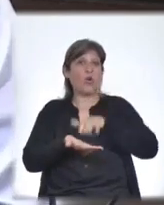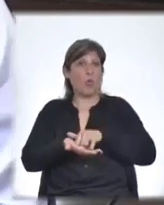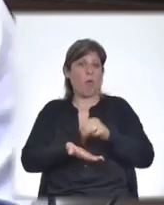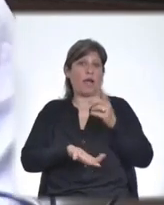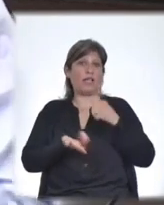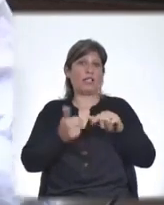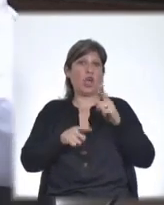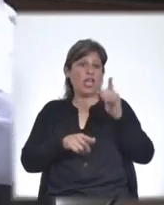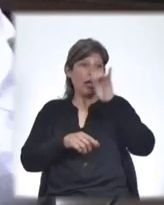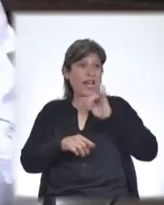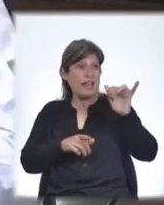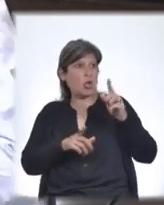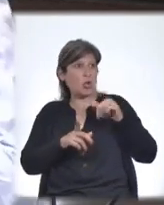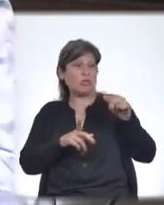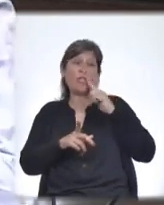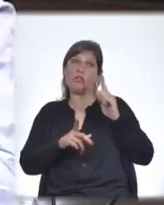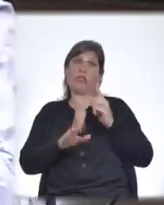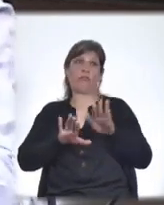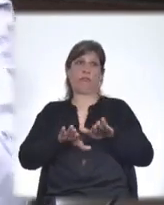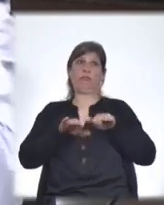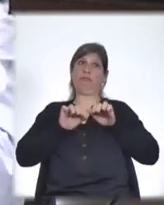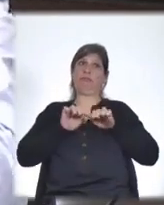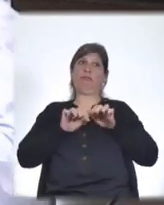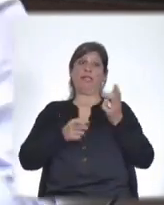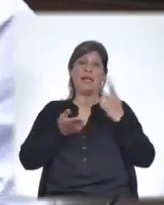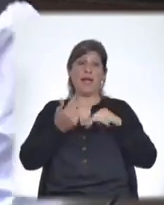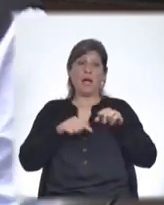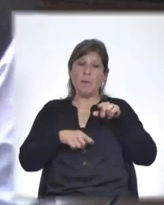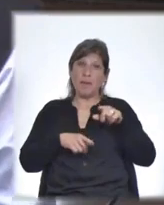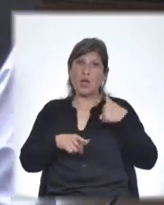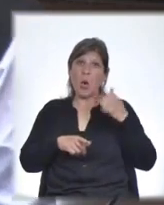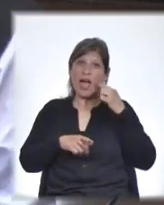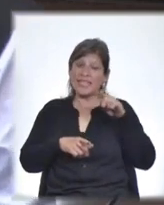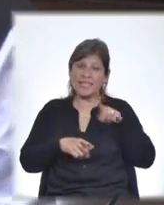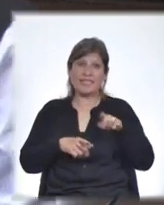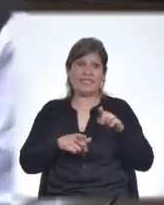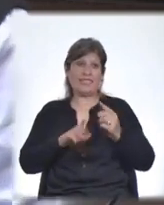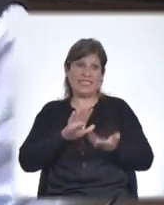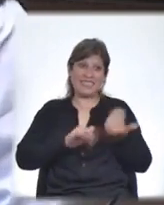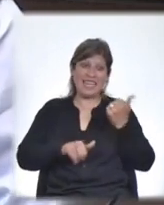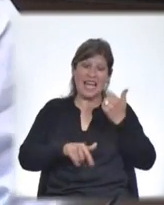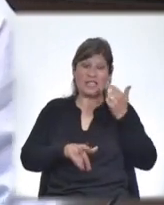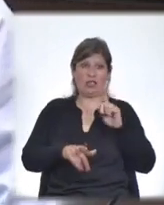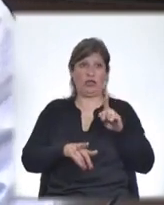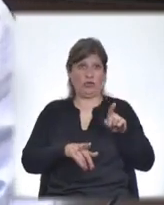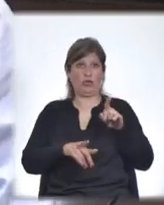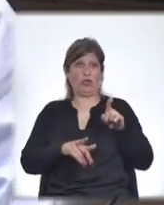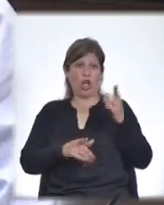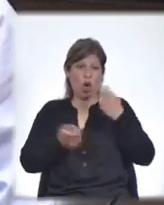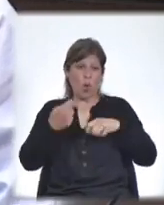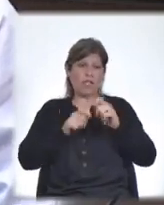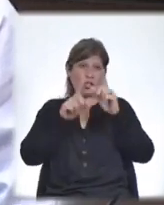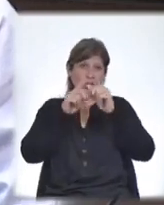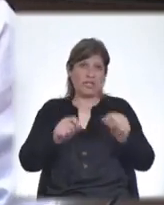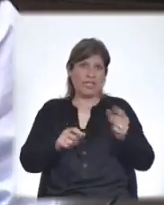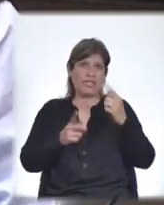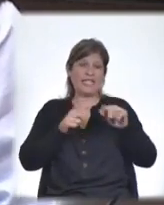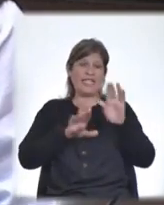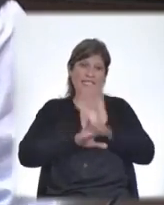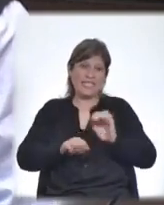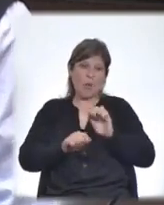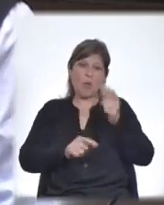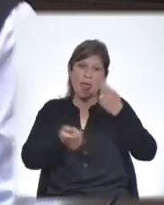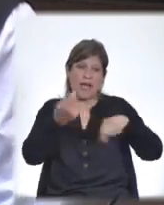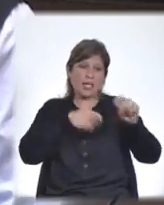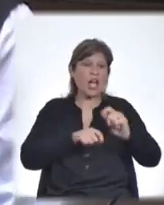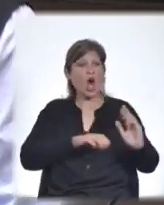la denuncia se retiró. Pero acá se está derogando el monopolio allí y va a permitir que empresas puedan comercializar con este negocio de todos los